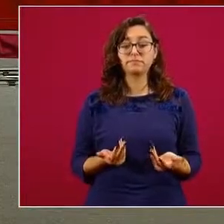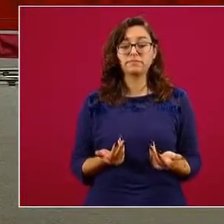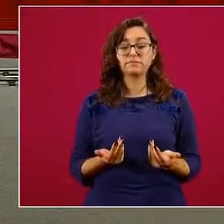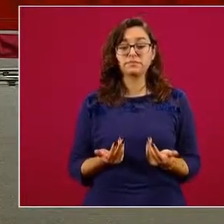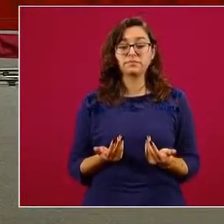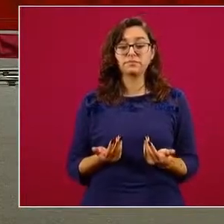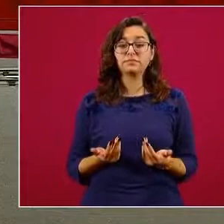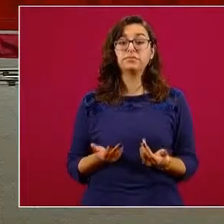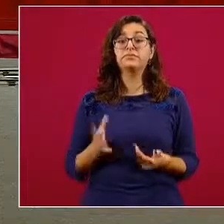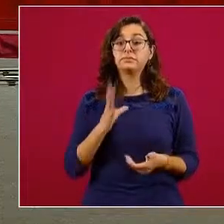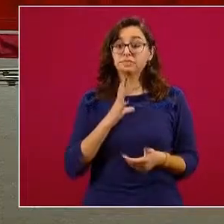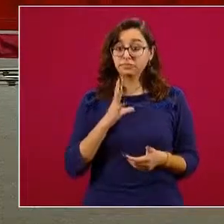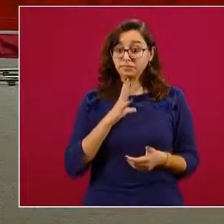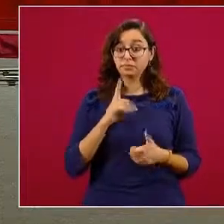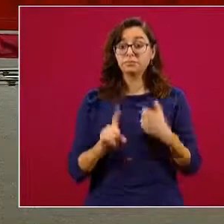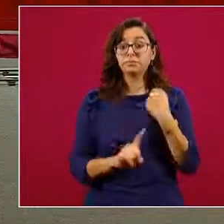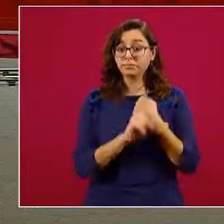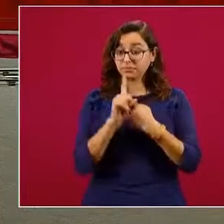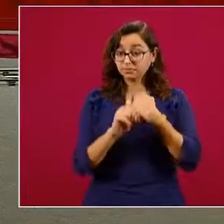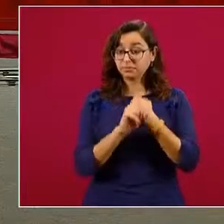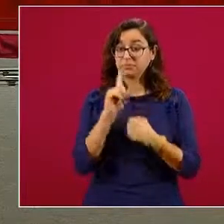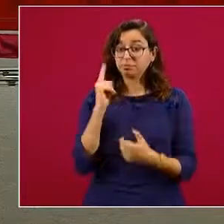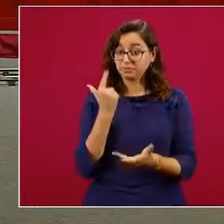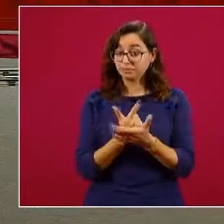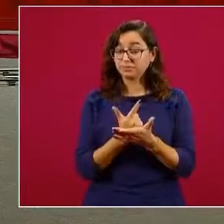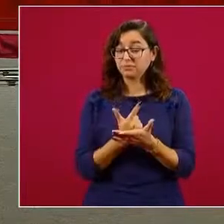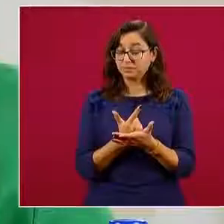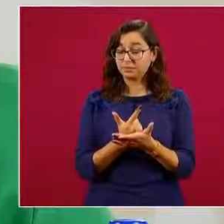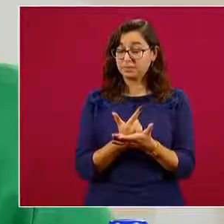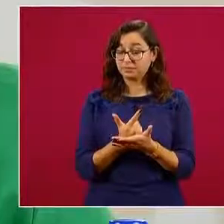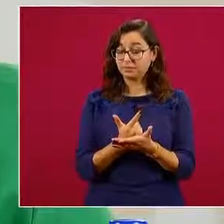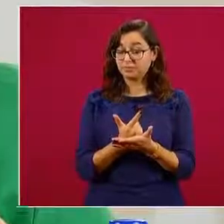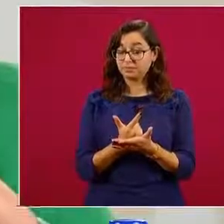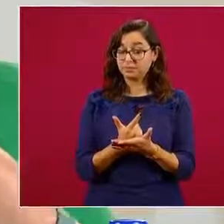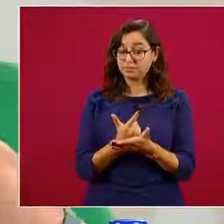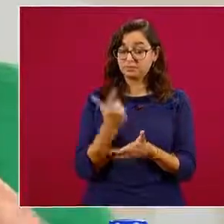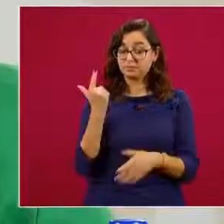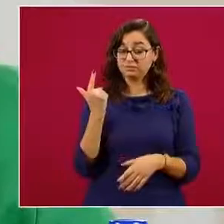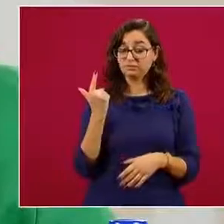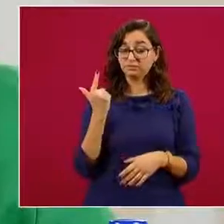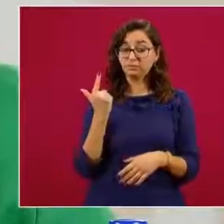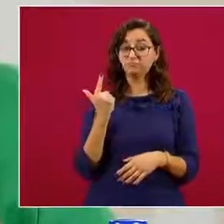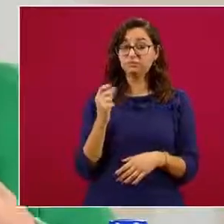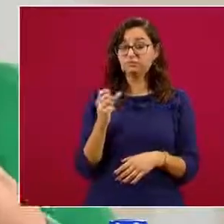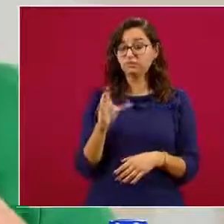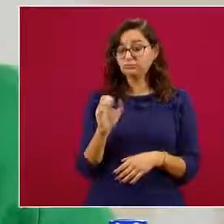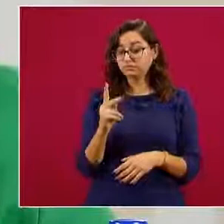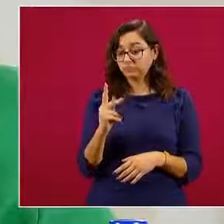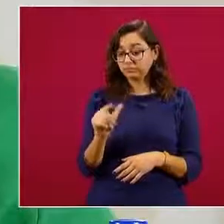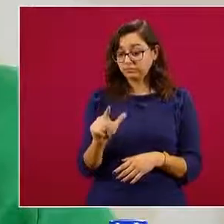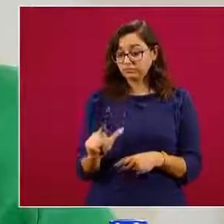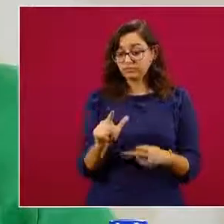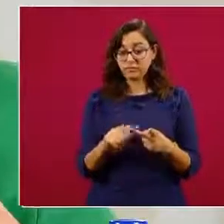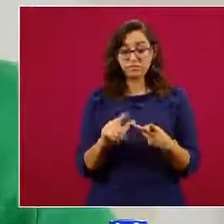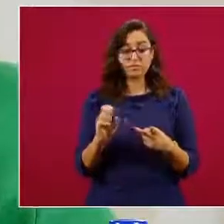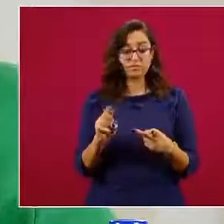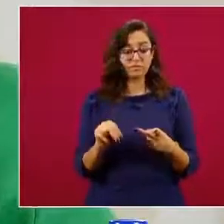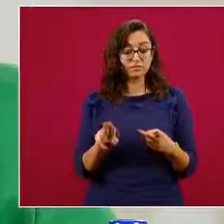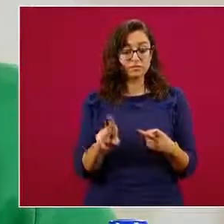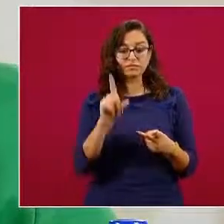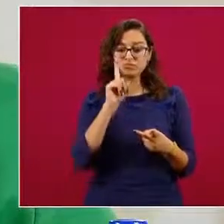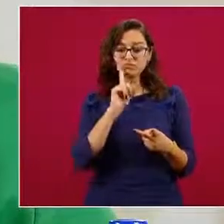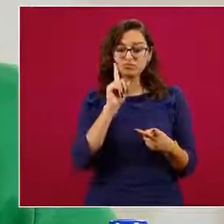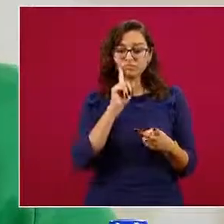Hay un riesgo muy grande, y lo ha dicho el banco, la CEPAL, lo ha dicho ONU Mujeres, lo ha dicho el